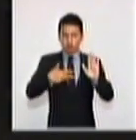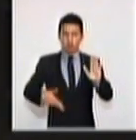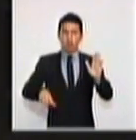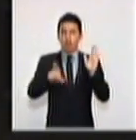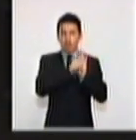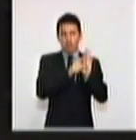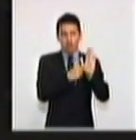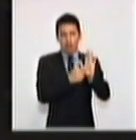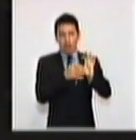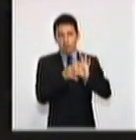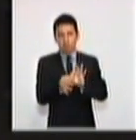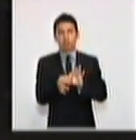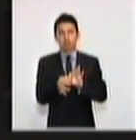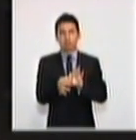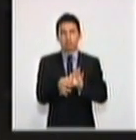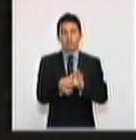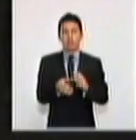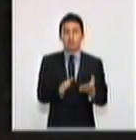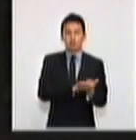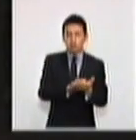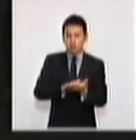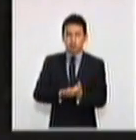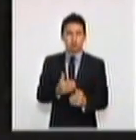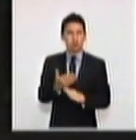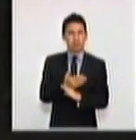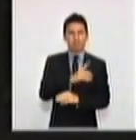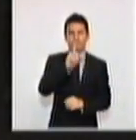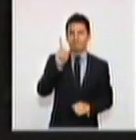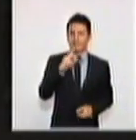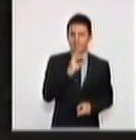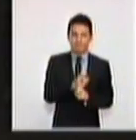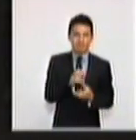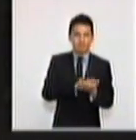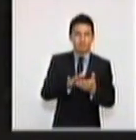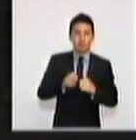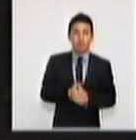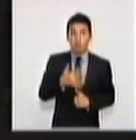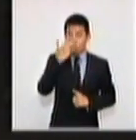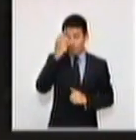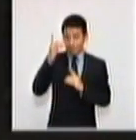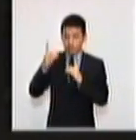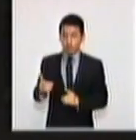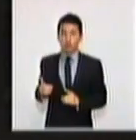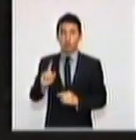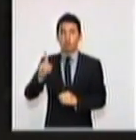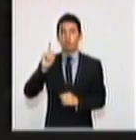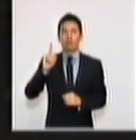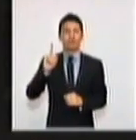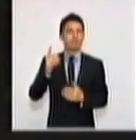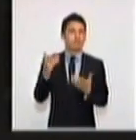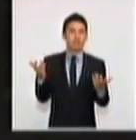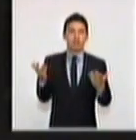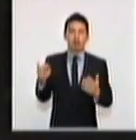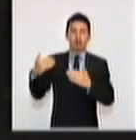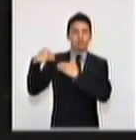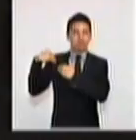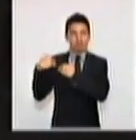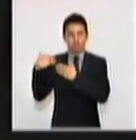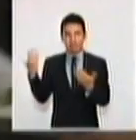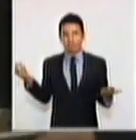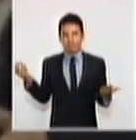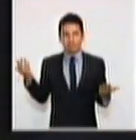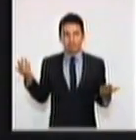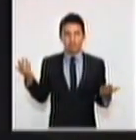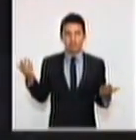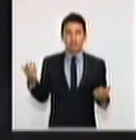y no van a encontrar cómo subsanar este problema, porque las decisiones finales se tomaron en medio de la absoluta